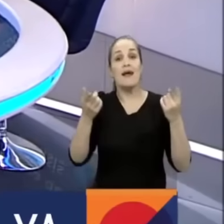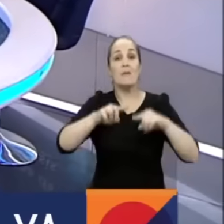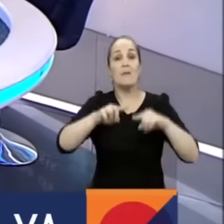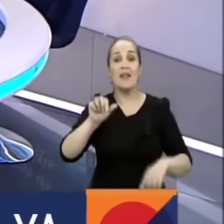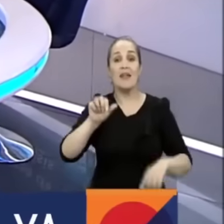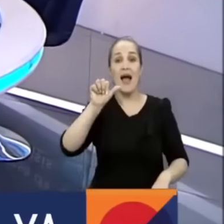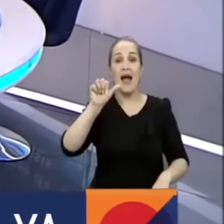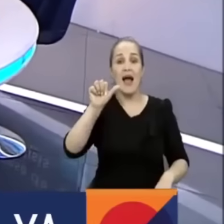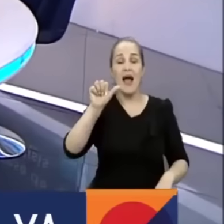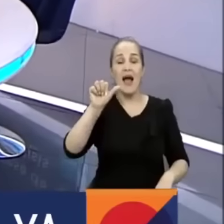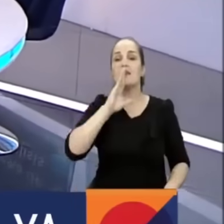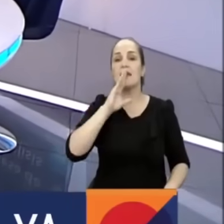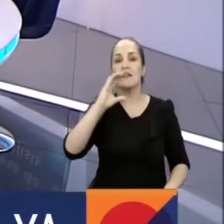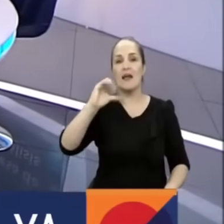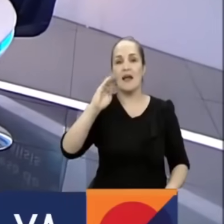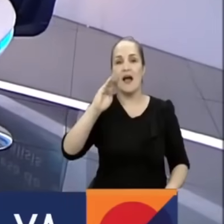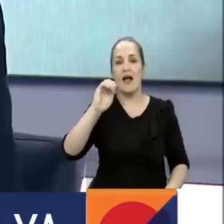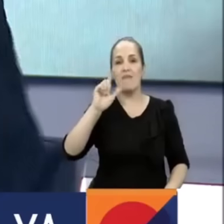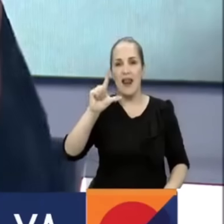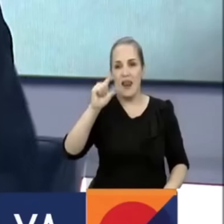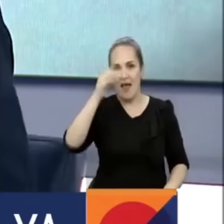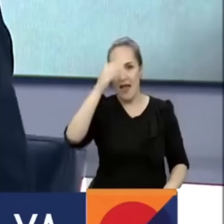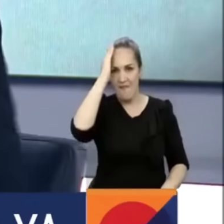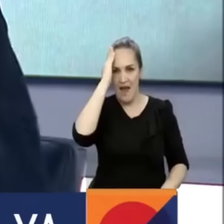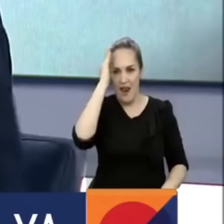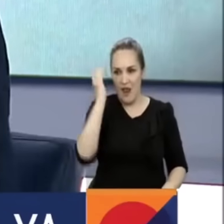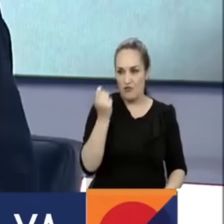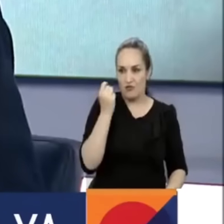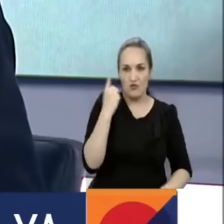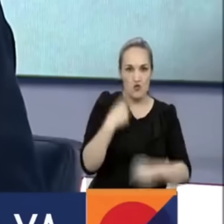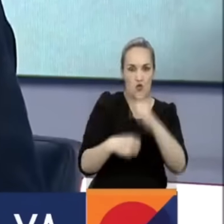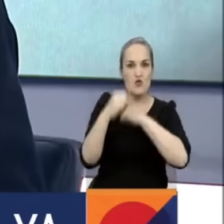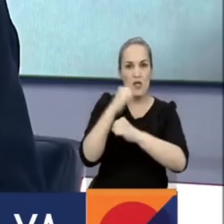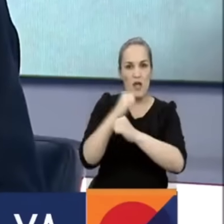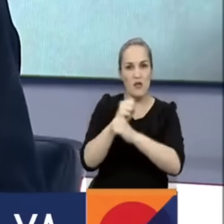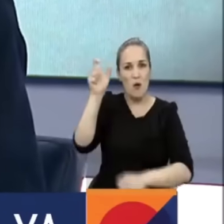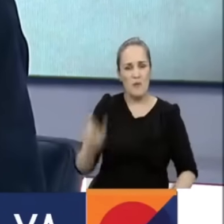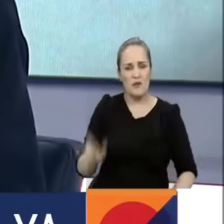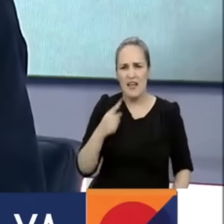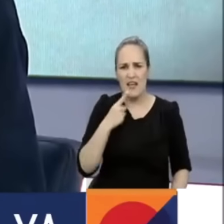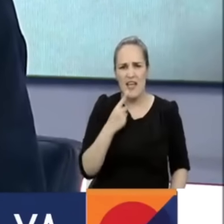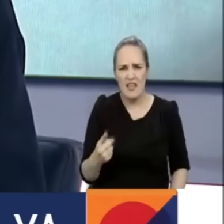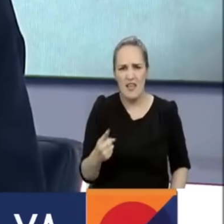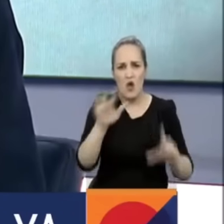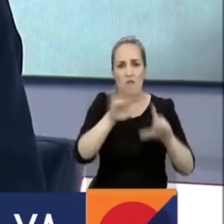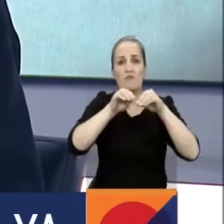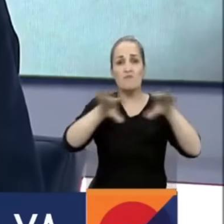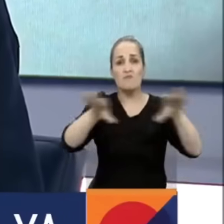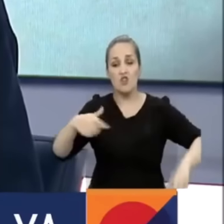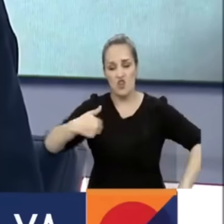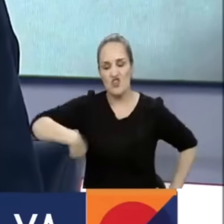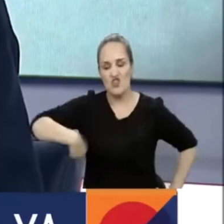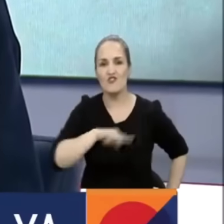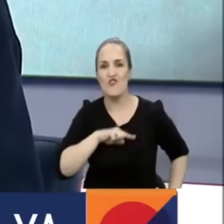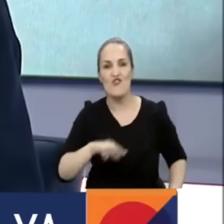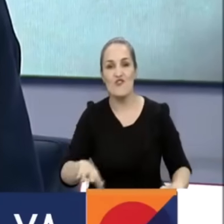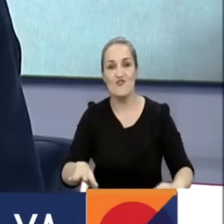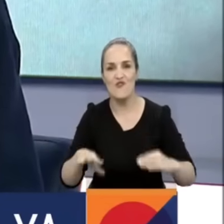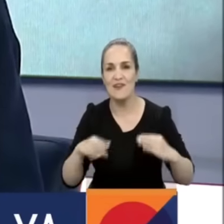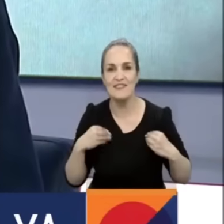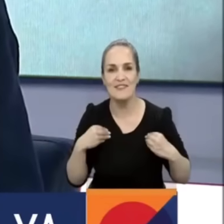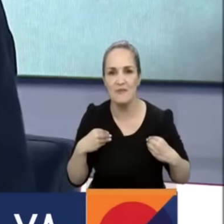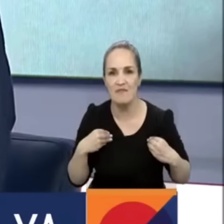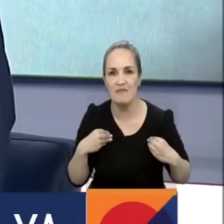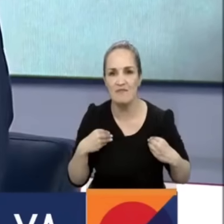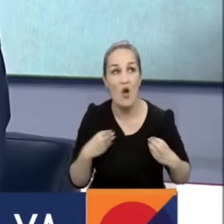María Fernanda Cabal hace un año. Lo dijo públicamente en un video que circula: no vamos a permitir que se garanticen